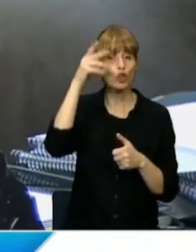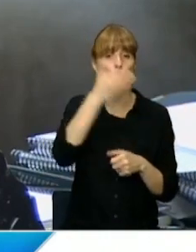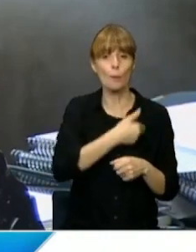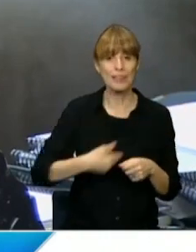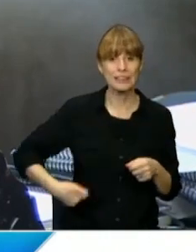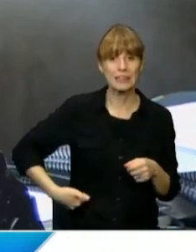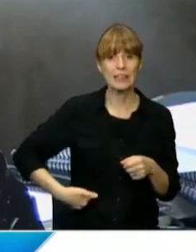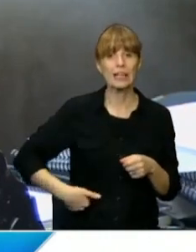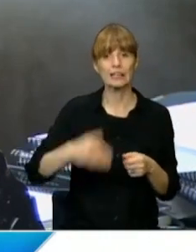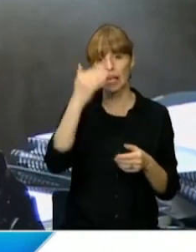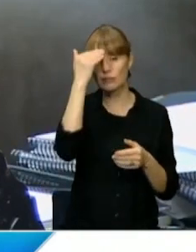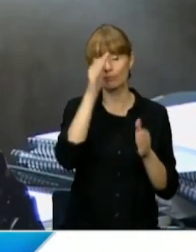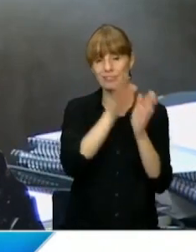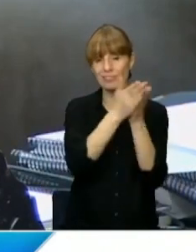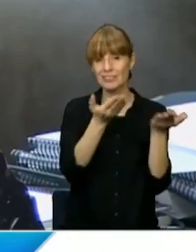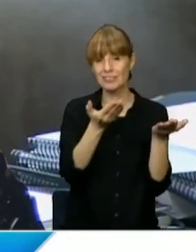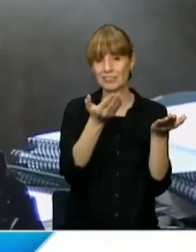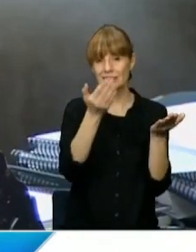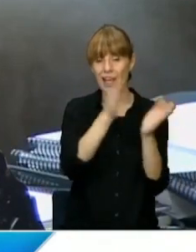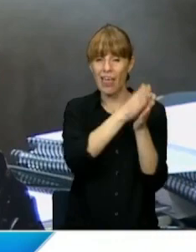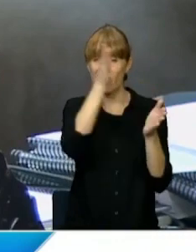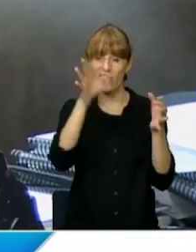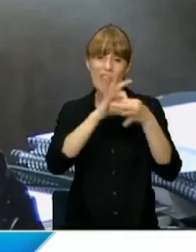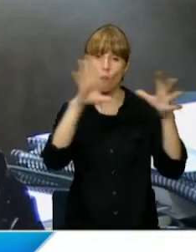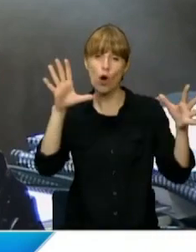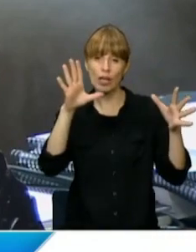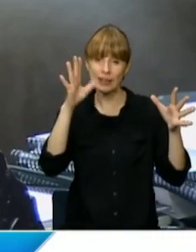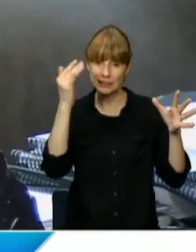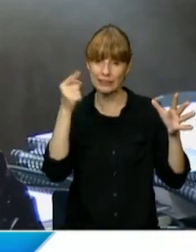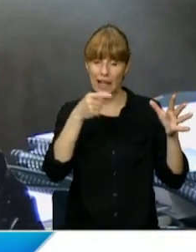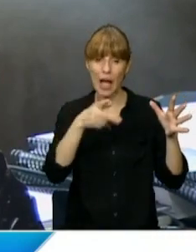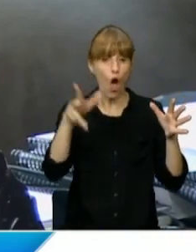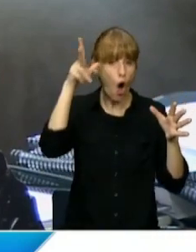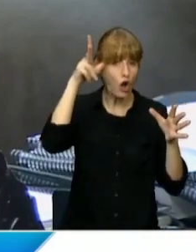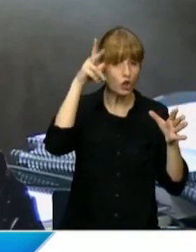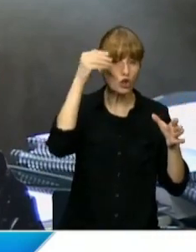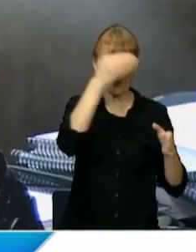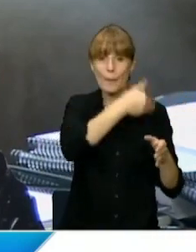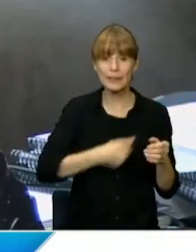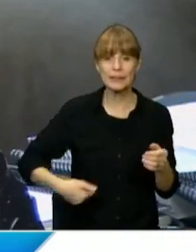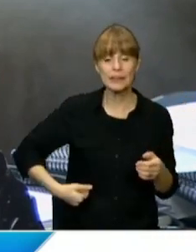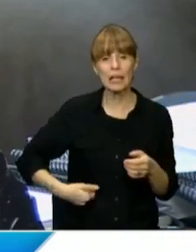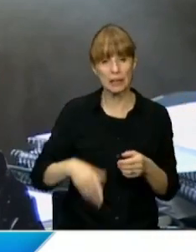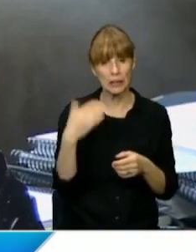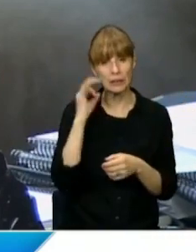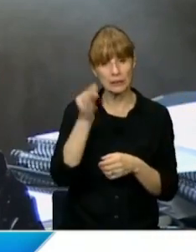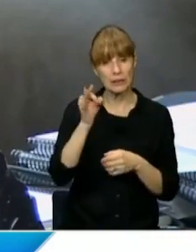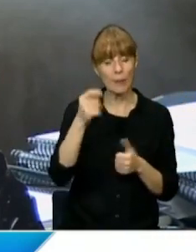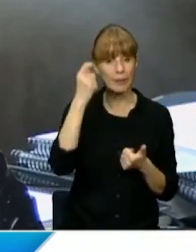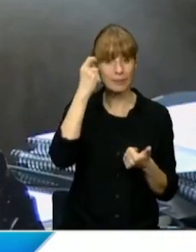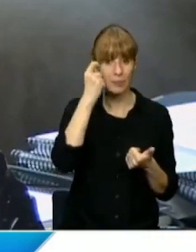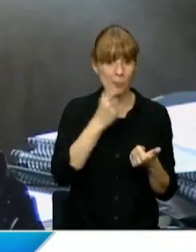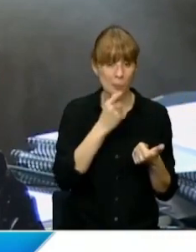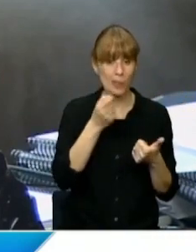tuvo la constitución, el ciclo democrático. 8 presidentes, ¿saben cuánto tardaron? Menem,